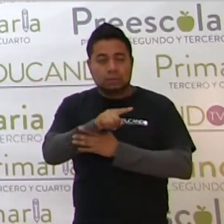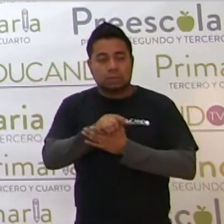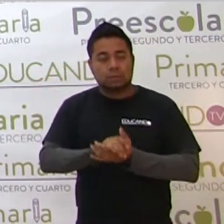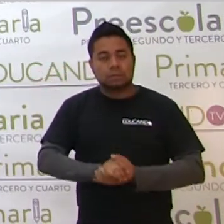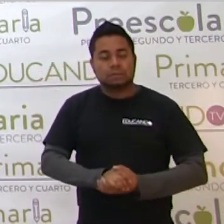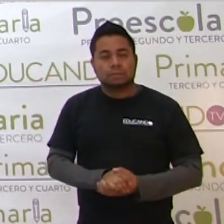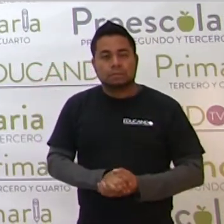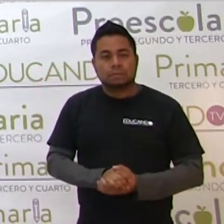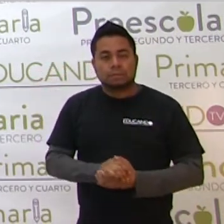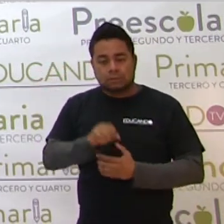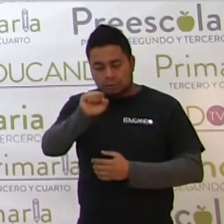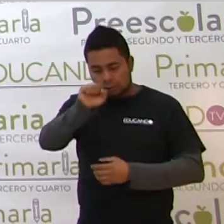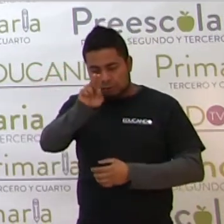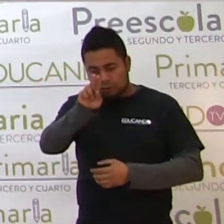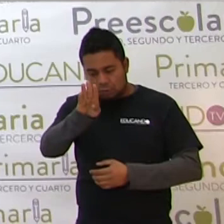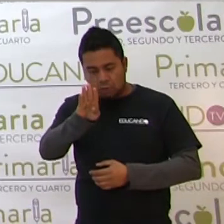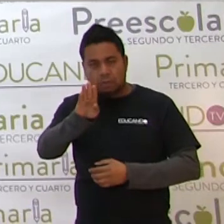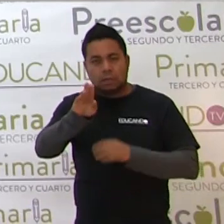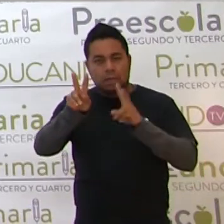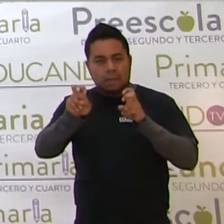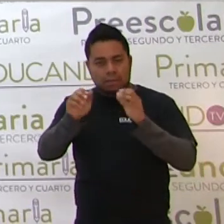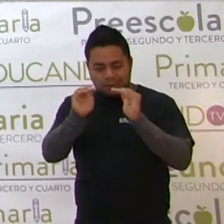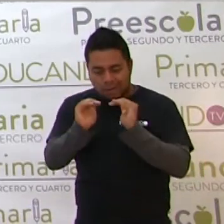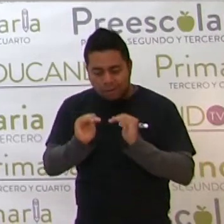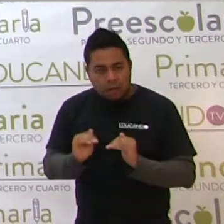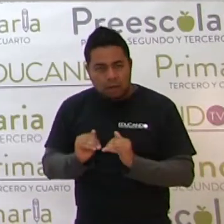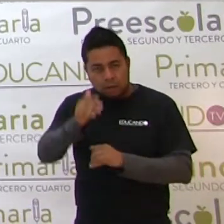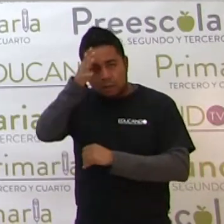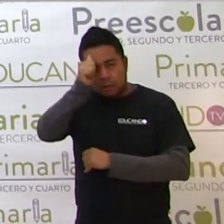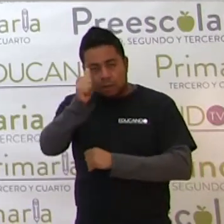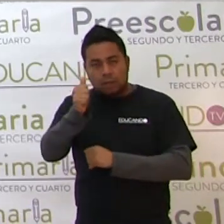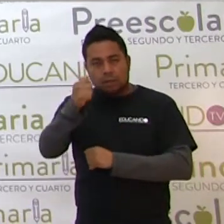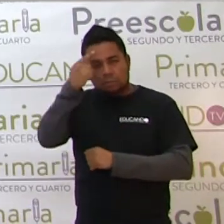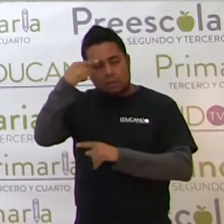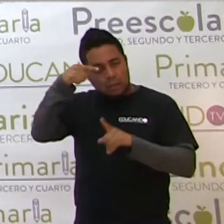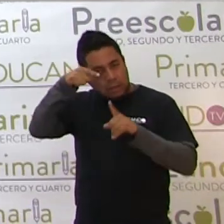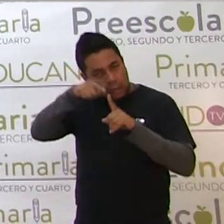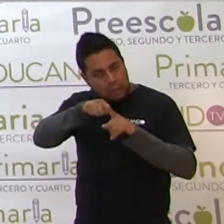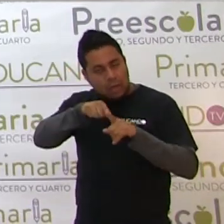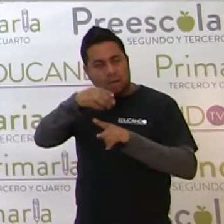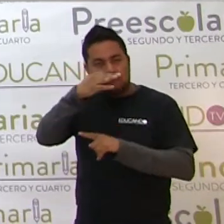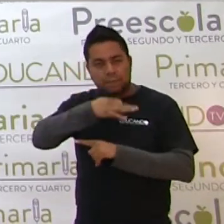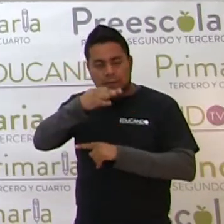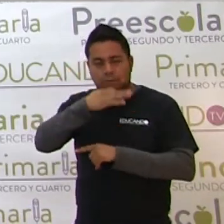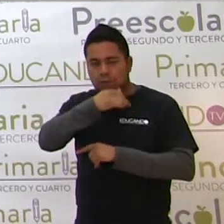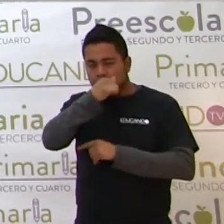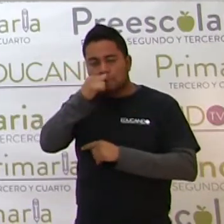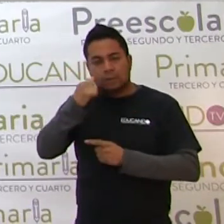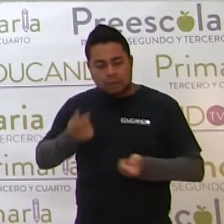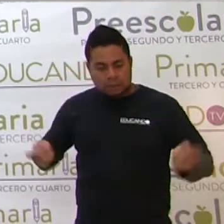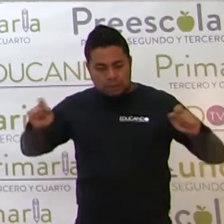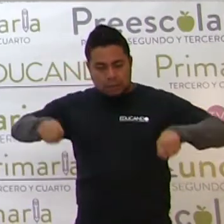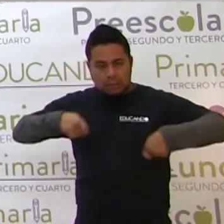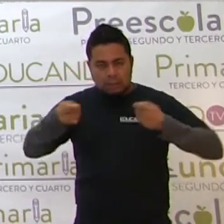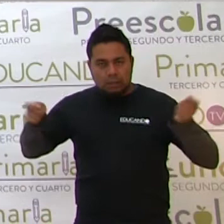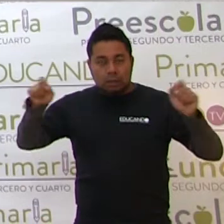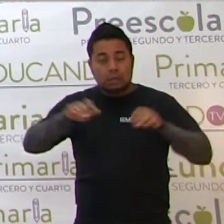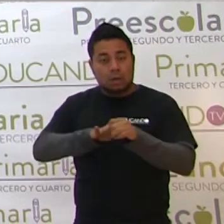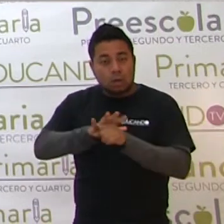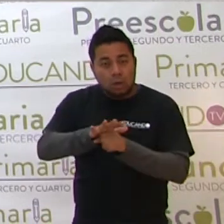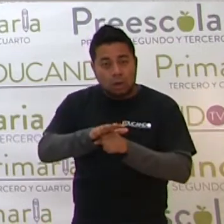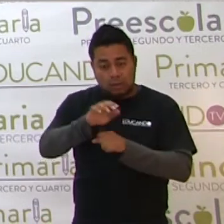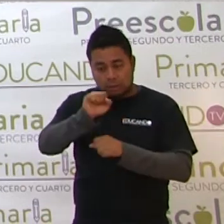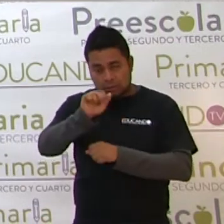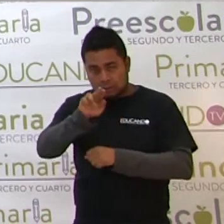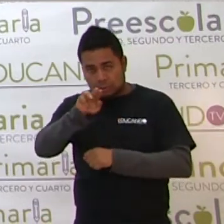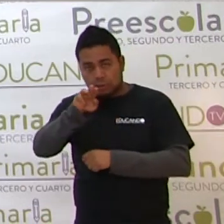los subtemas. Si recordamos sobre el tema de la fiesta de la Guelaguetza, los subtemas eran, por ejemplo,